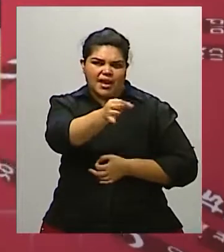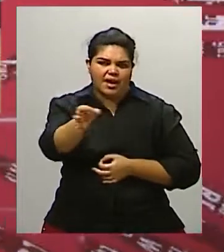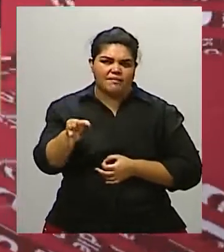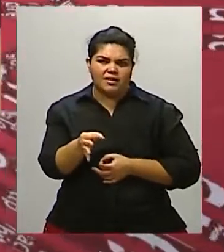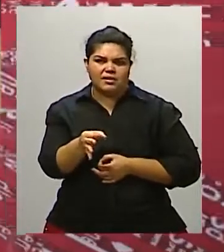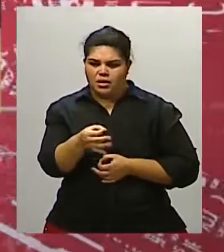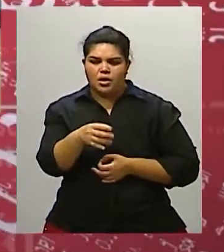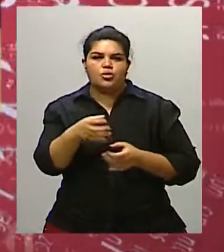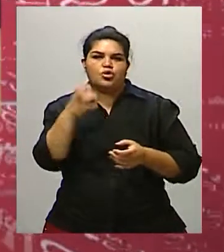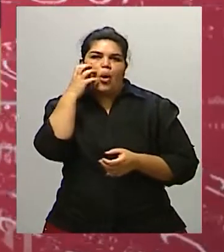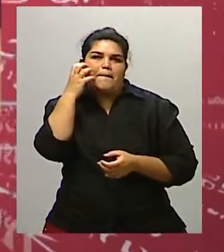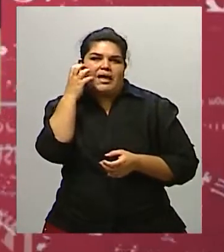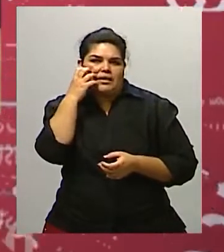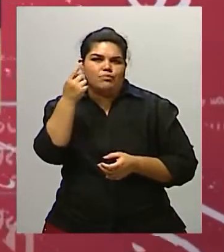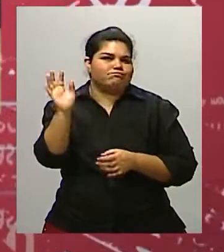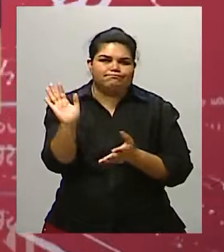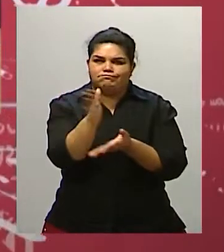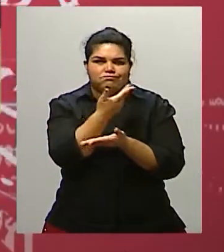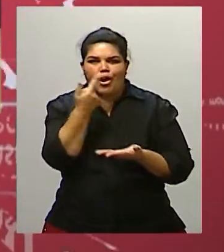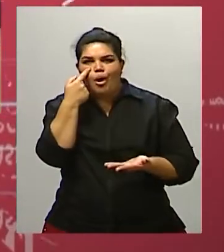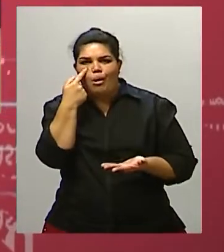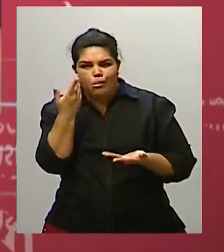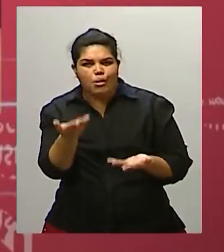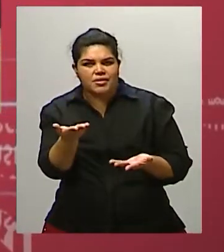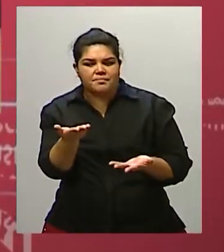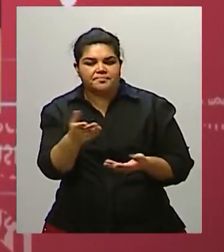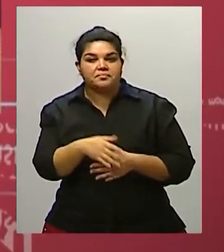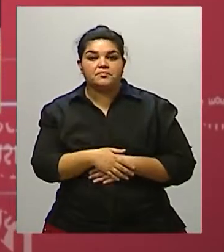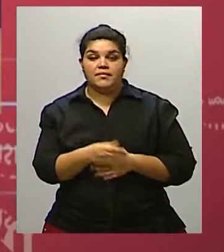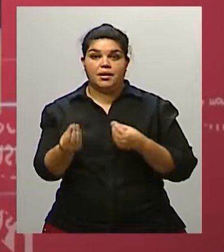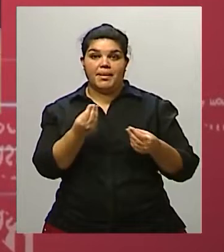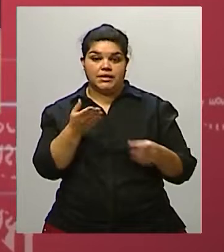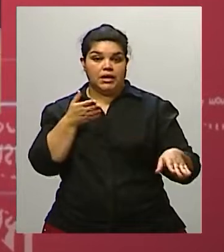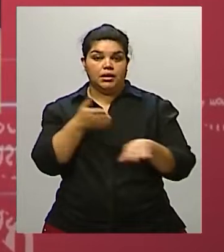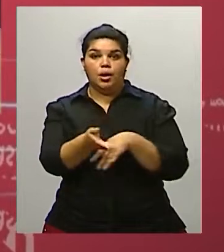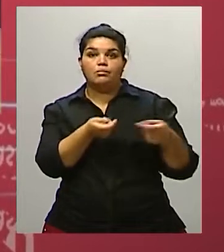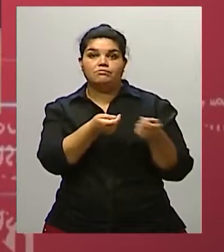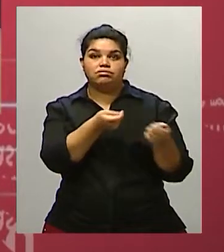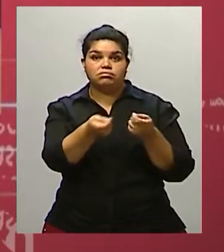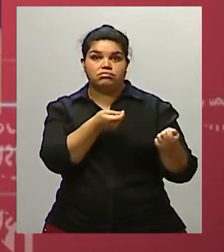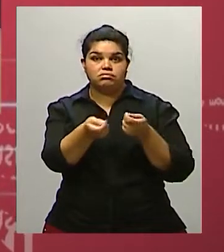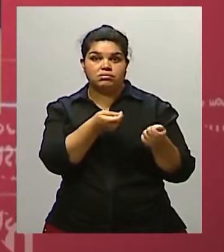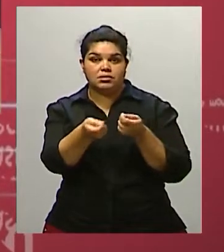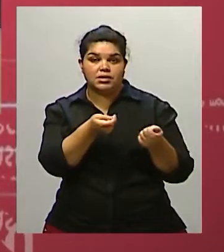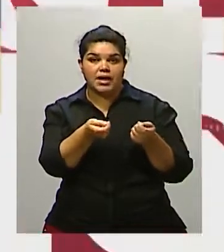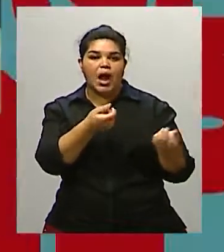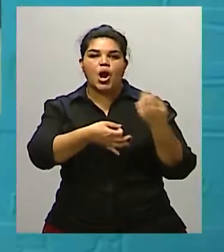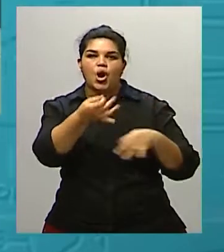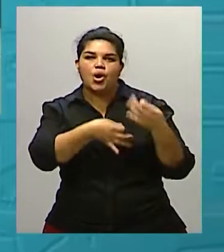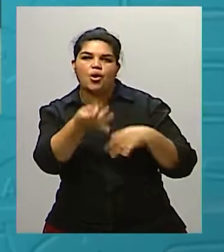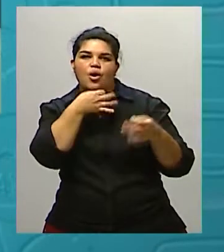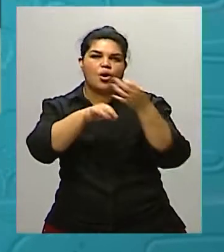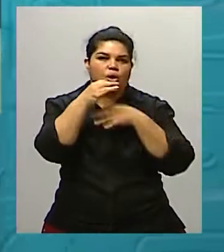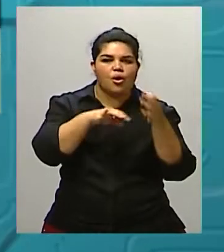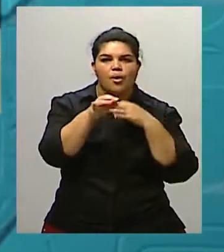tomate. Y entonces todos entramos al mercado y nuestro propio egoísmo es el que regula el